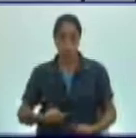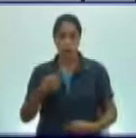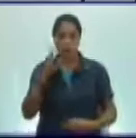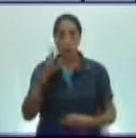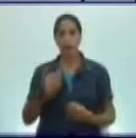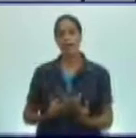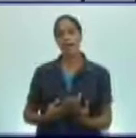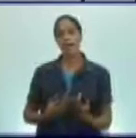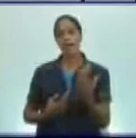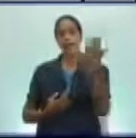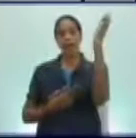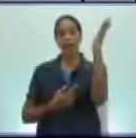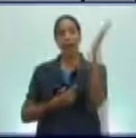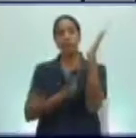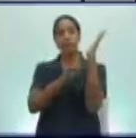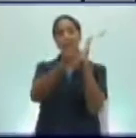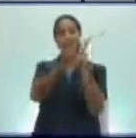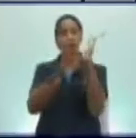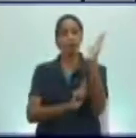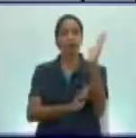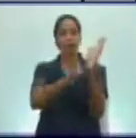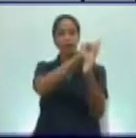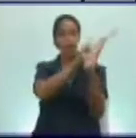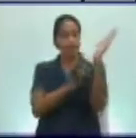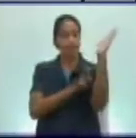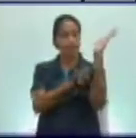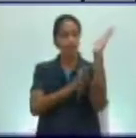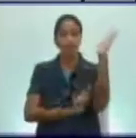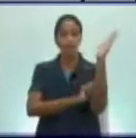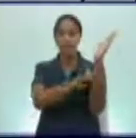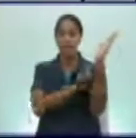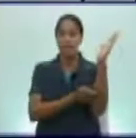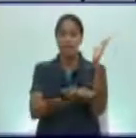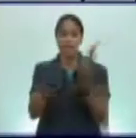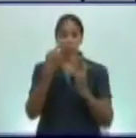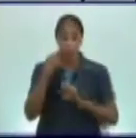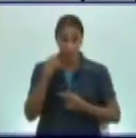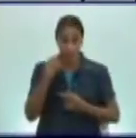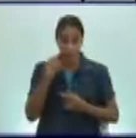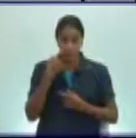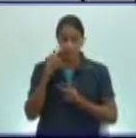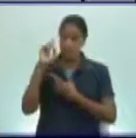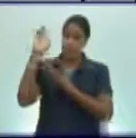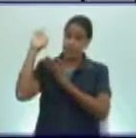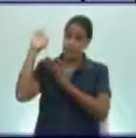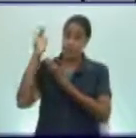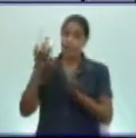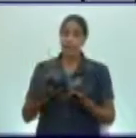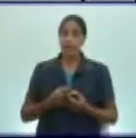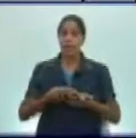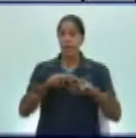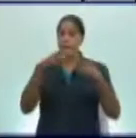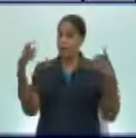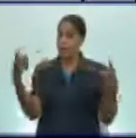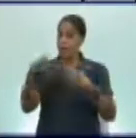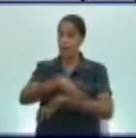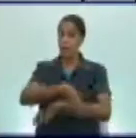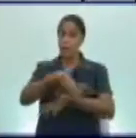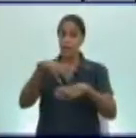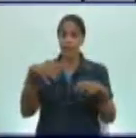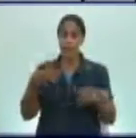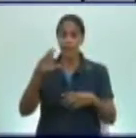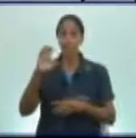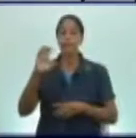árbol evolutivo que nos permite observar cómo la mayoría de los animales